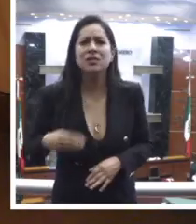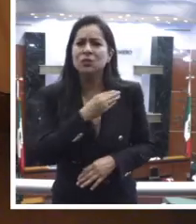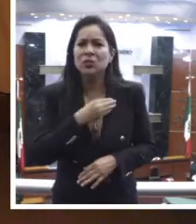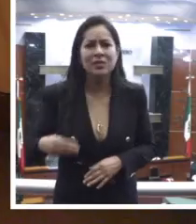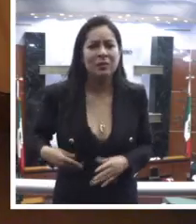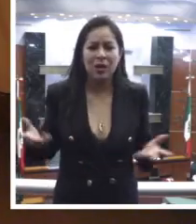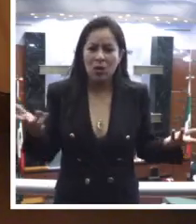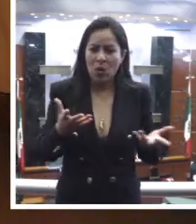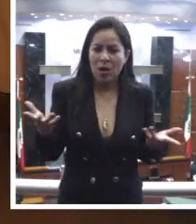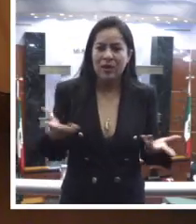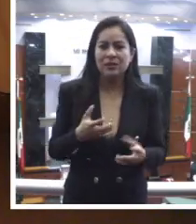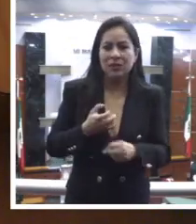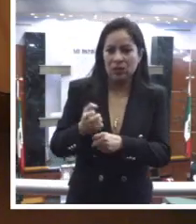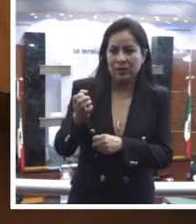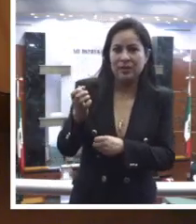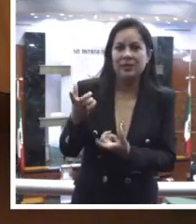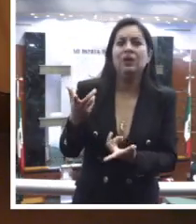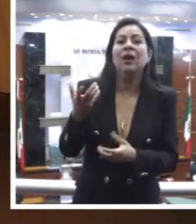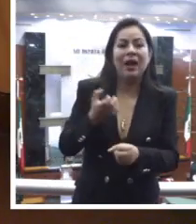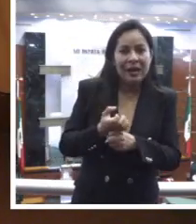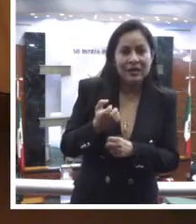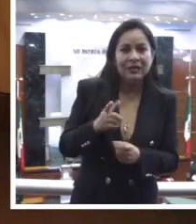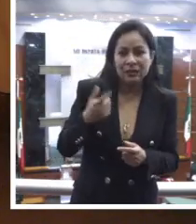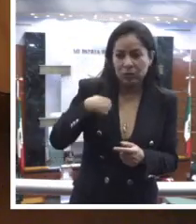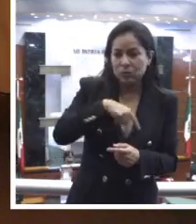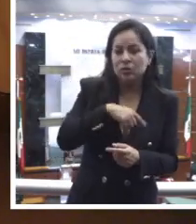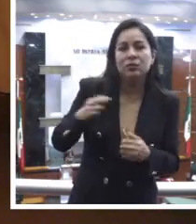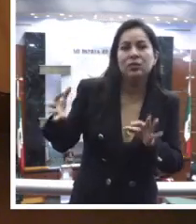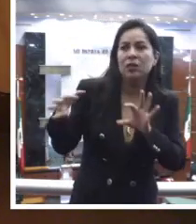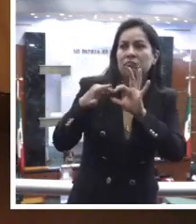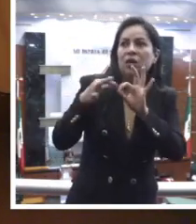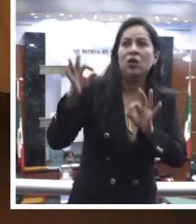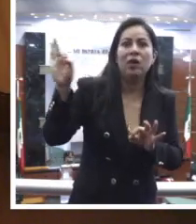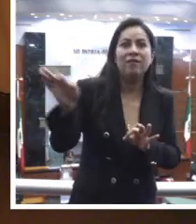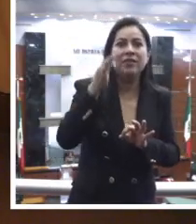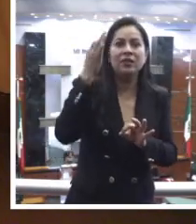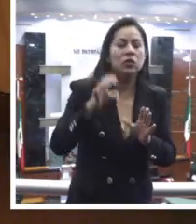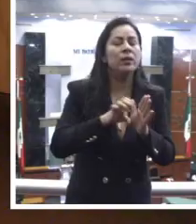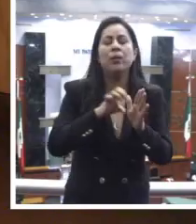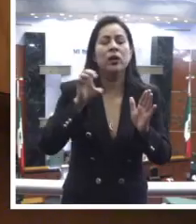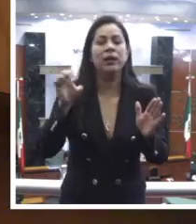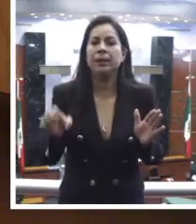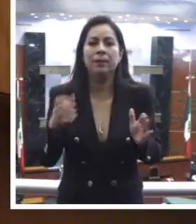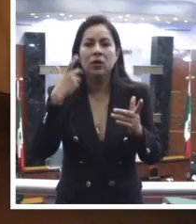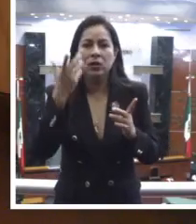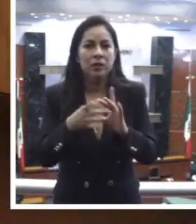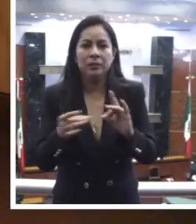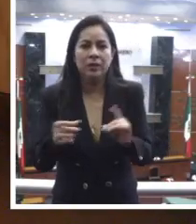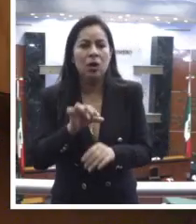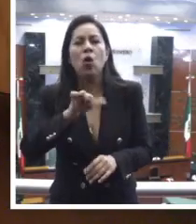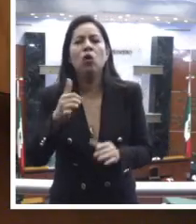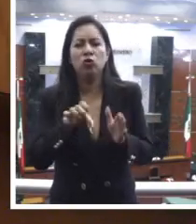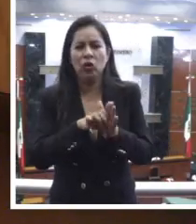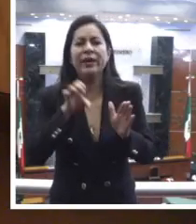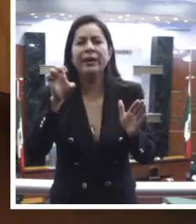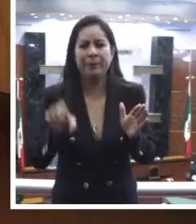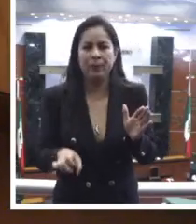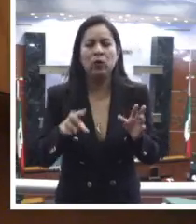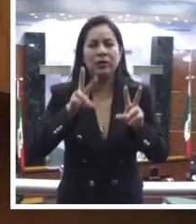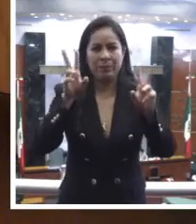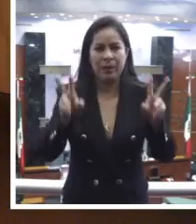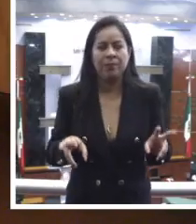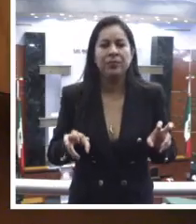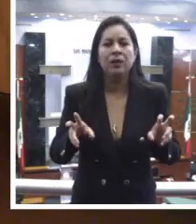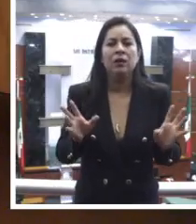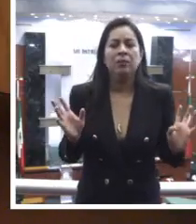hacen con el Estado también lo hacemos con la Federación. Y, por ejemplo, quiero mencionarles otro tema más